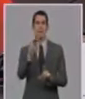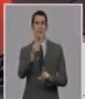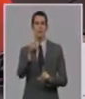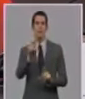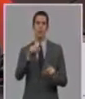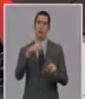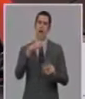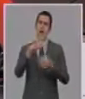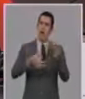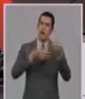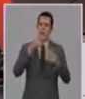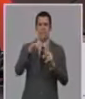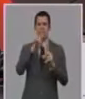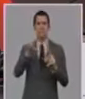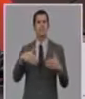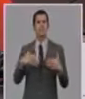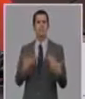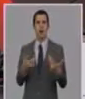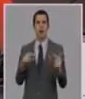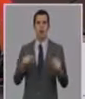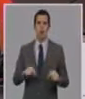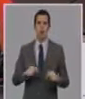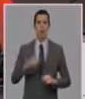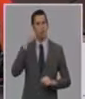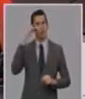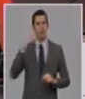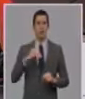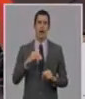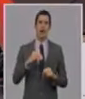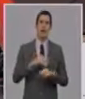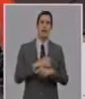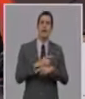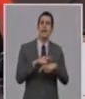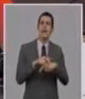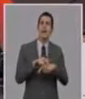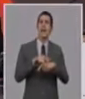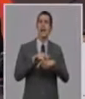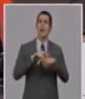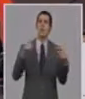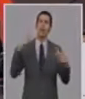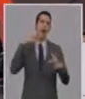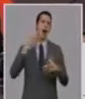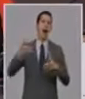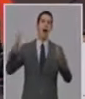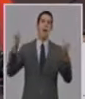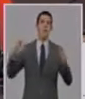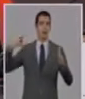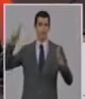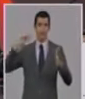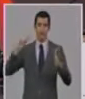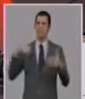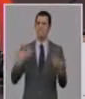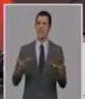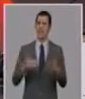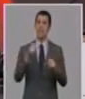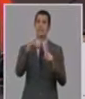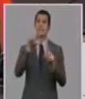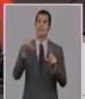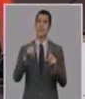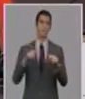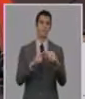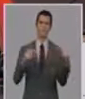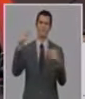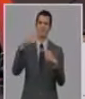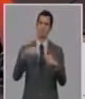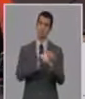2021. El tema de análisis de nuestro portal digital durante la mayor parte del pasado año, inicios de la COVID-19.